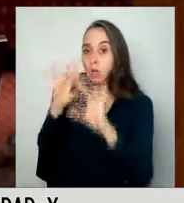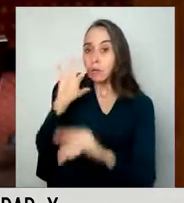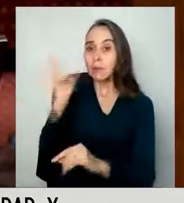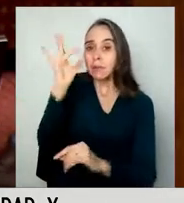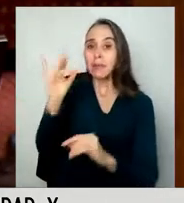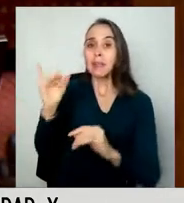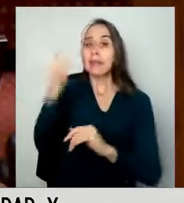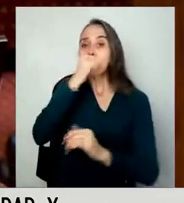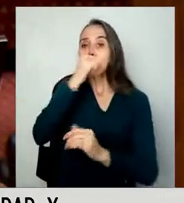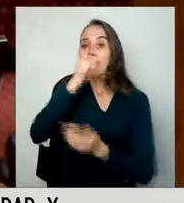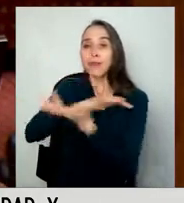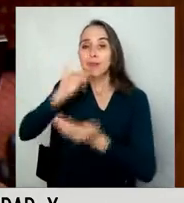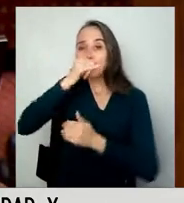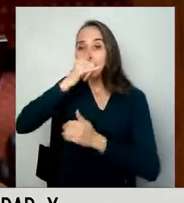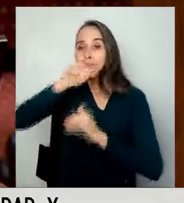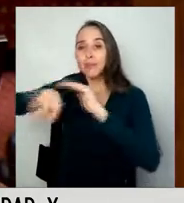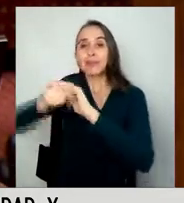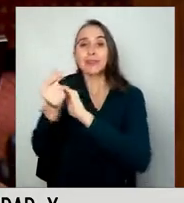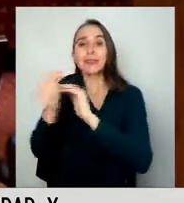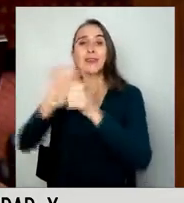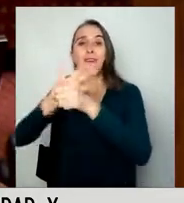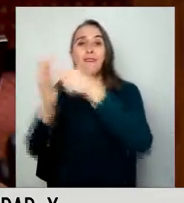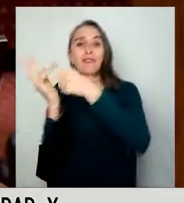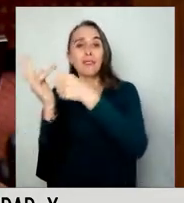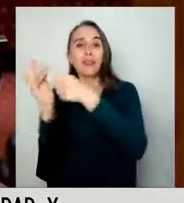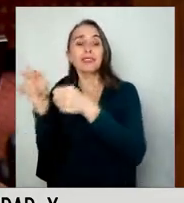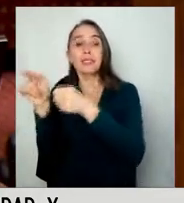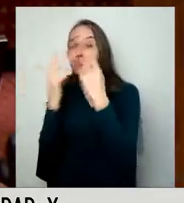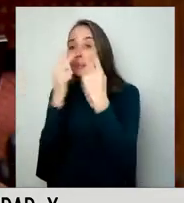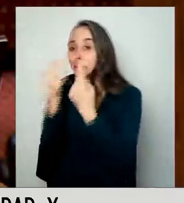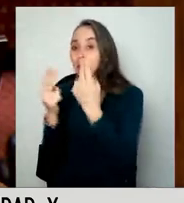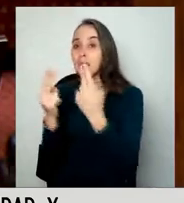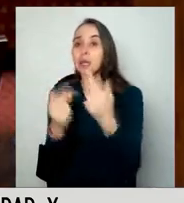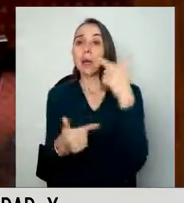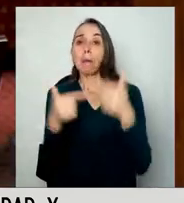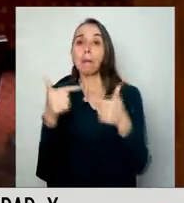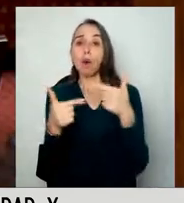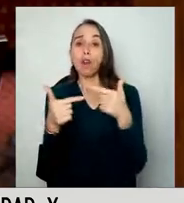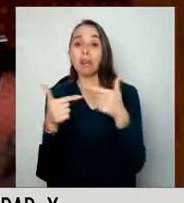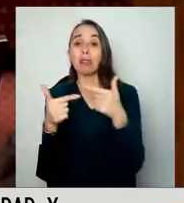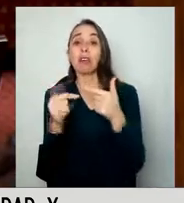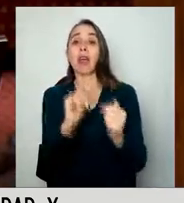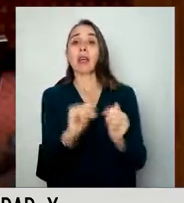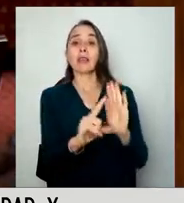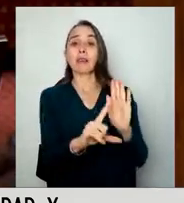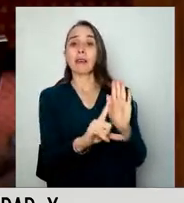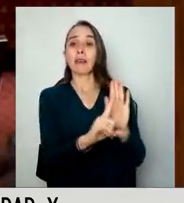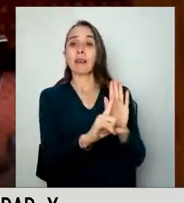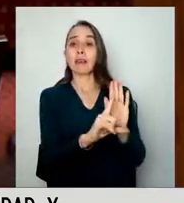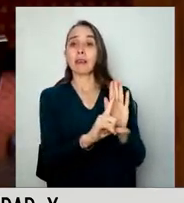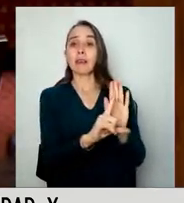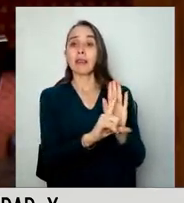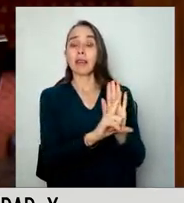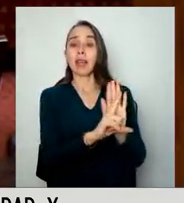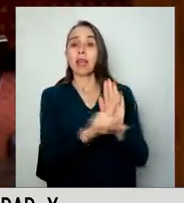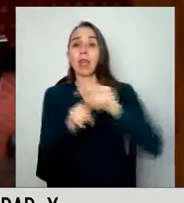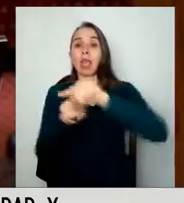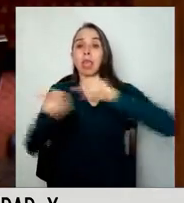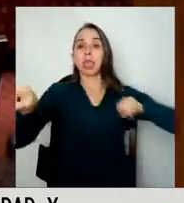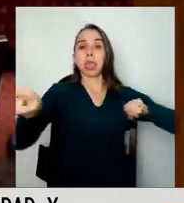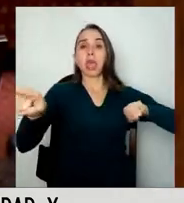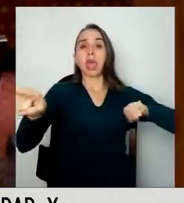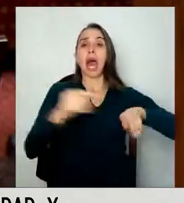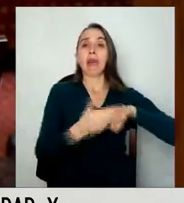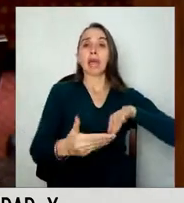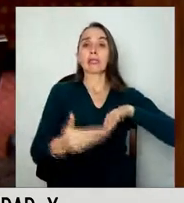la verdad las cosas que la política y la legislación que va a la saga de los hechos sociales estamos